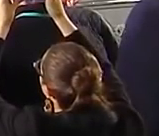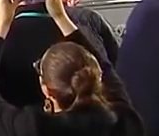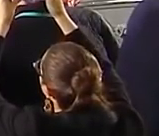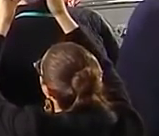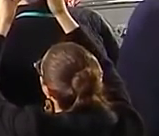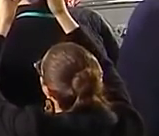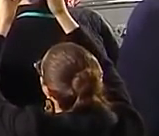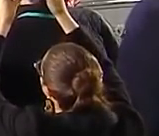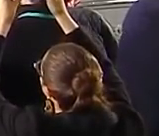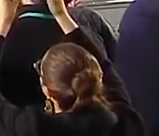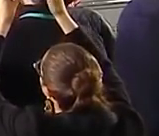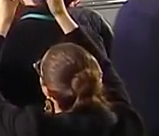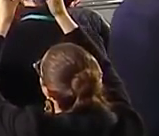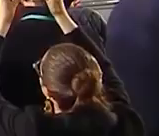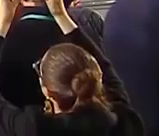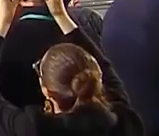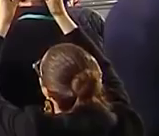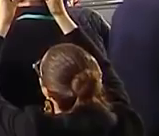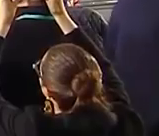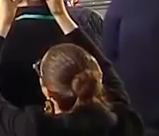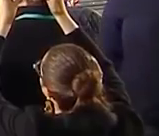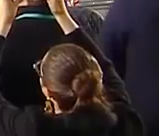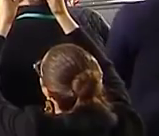familias, a